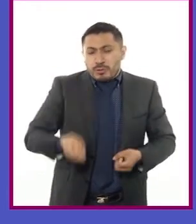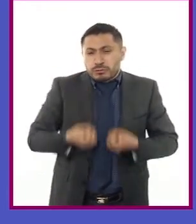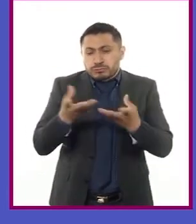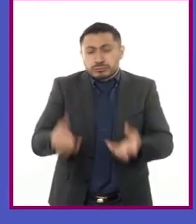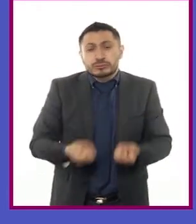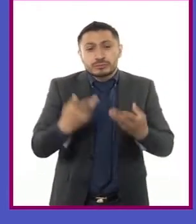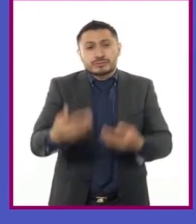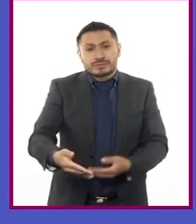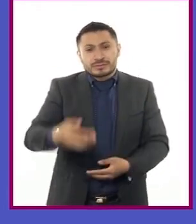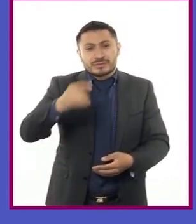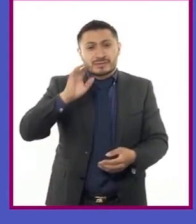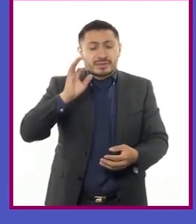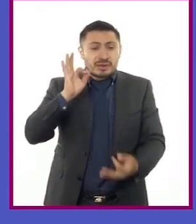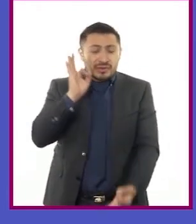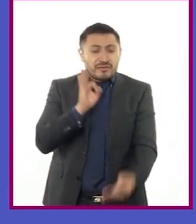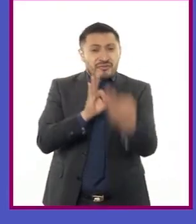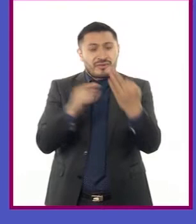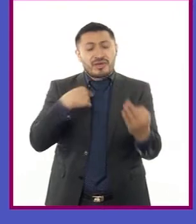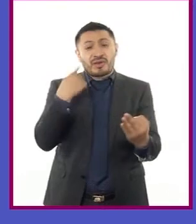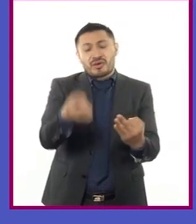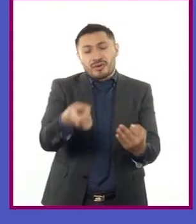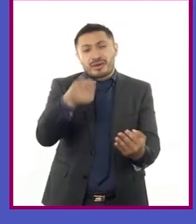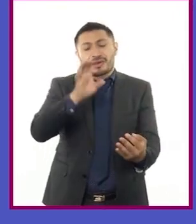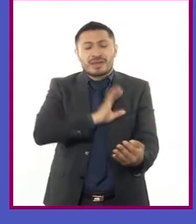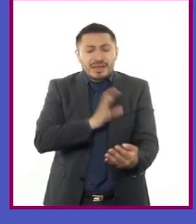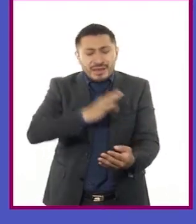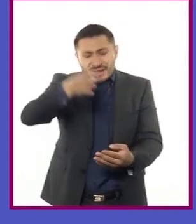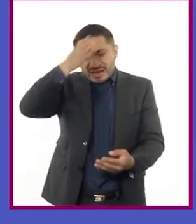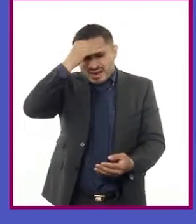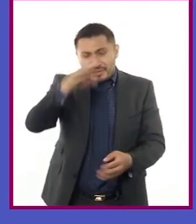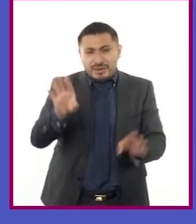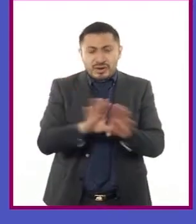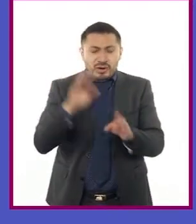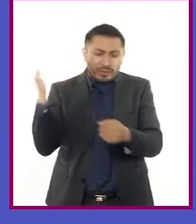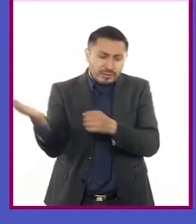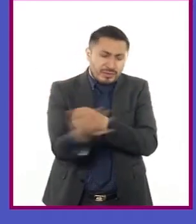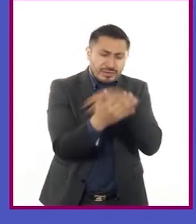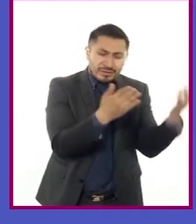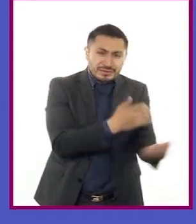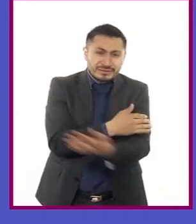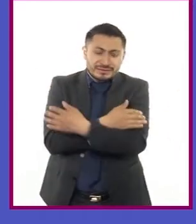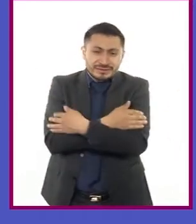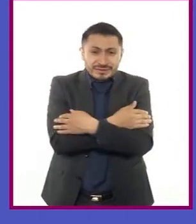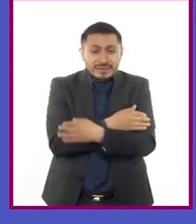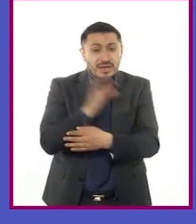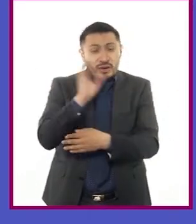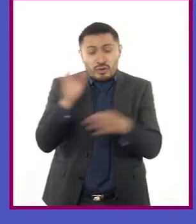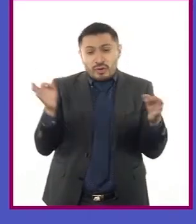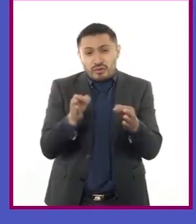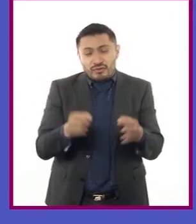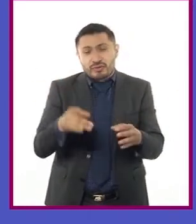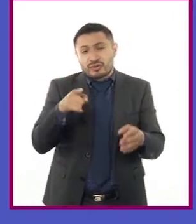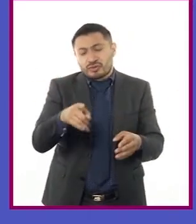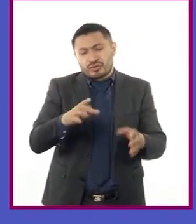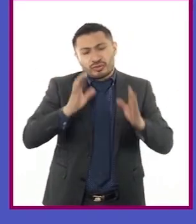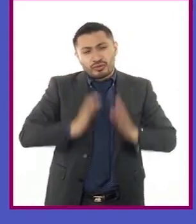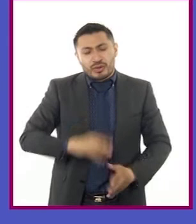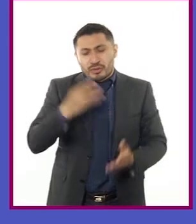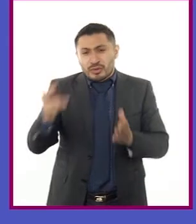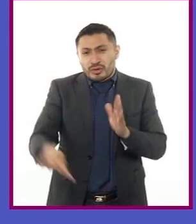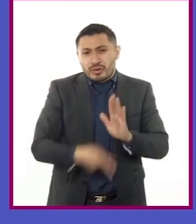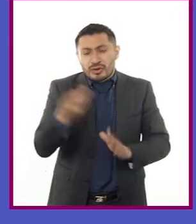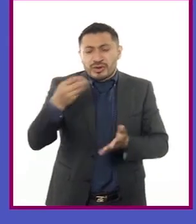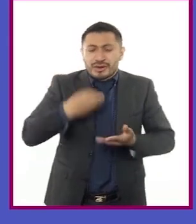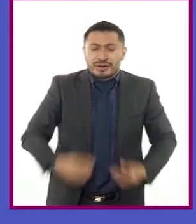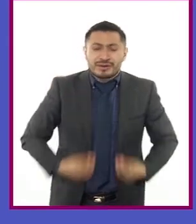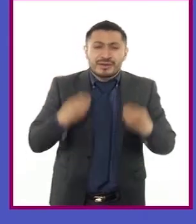aprendí a quererte, tu brazo como un árbol en el frío, saca todo tu cuerpo de la muerte.